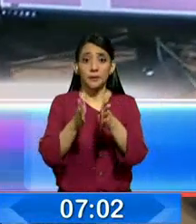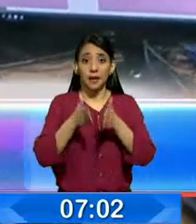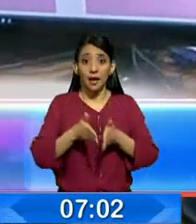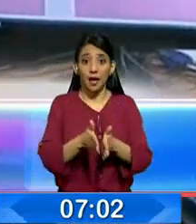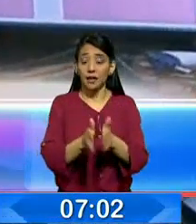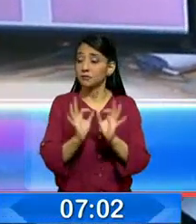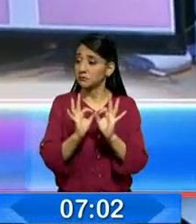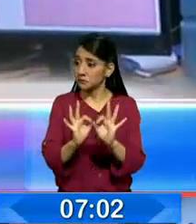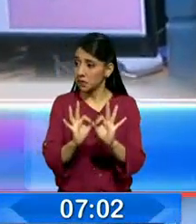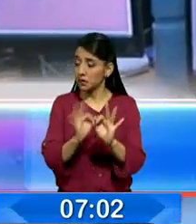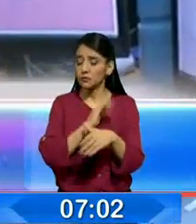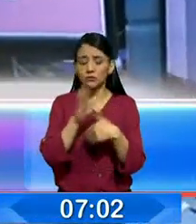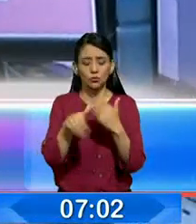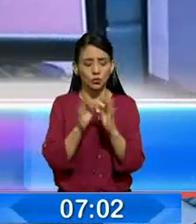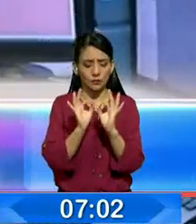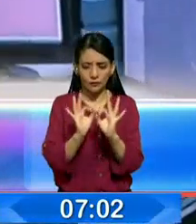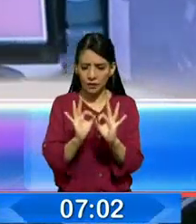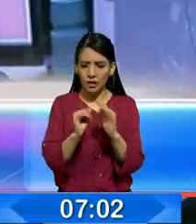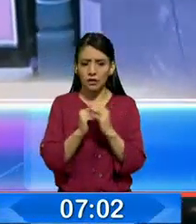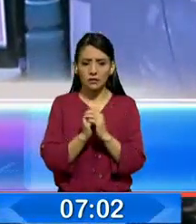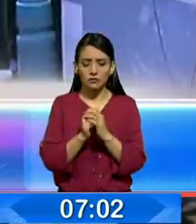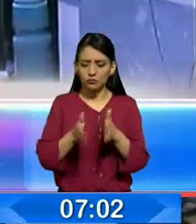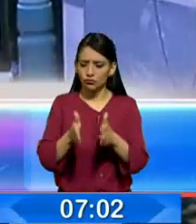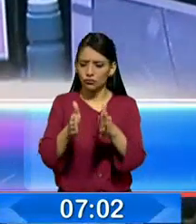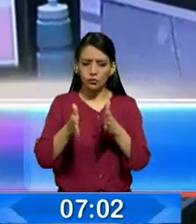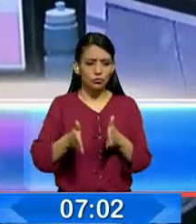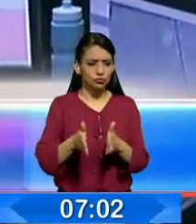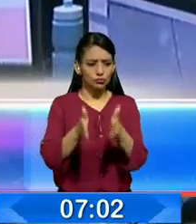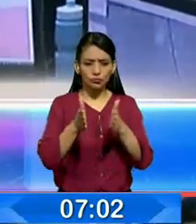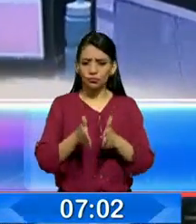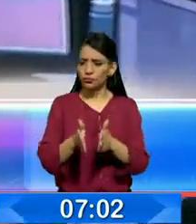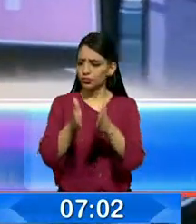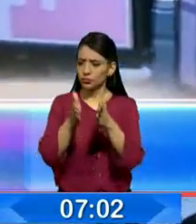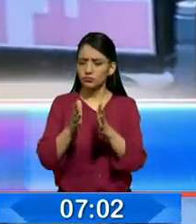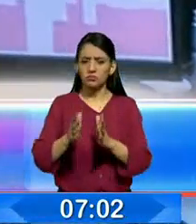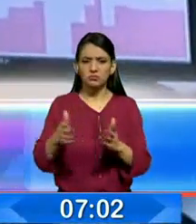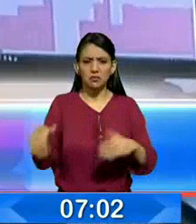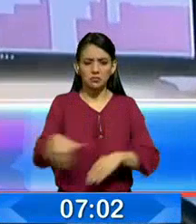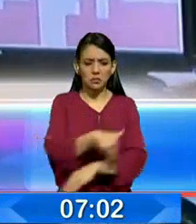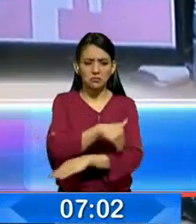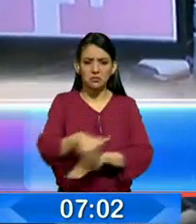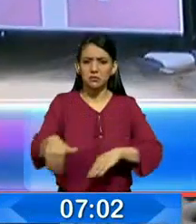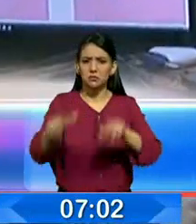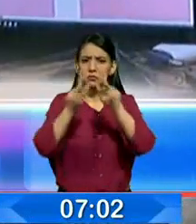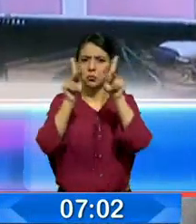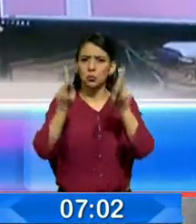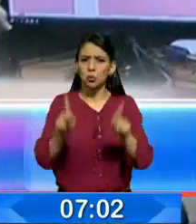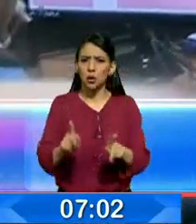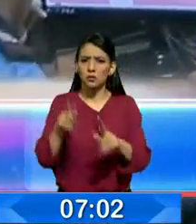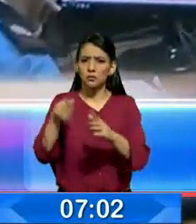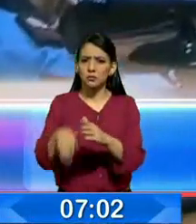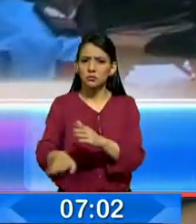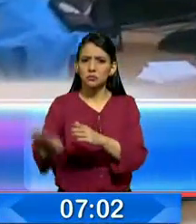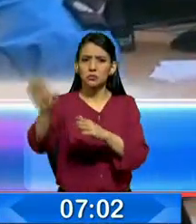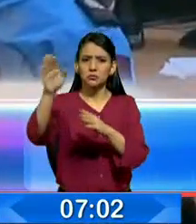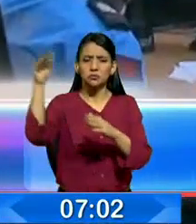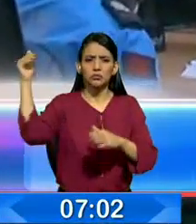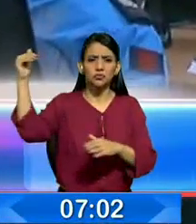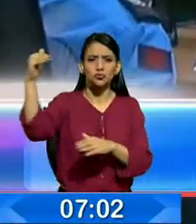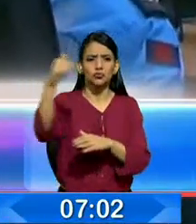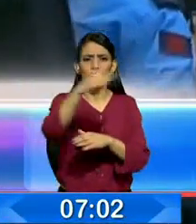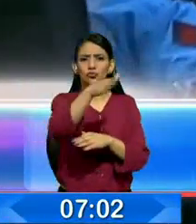es adecuado. La infraestructura vial en general, calles, avenidas, puentes, pasos a desnivel,